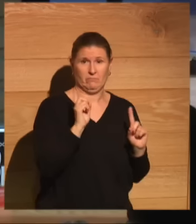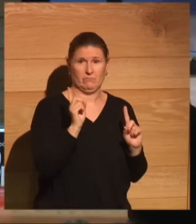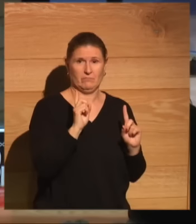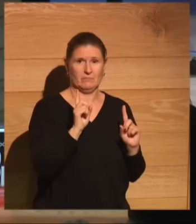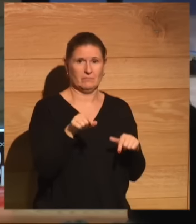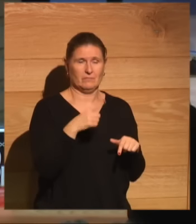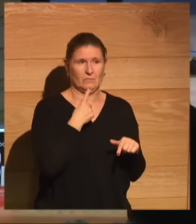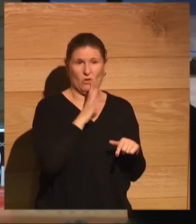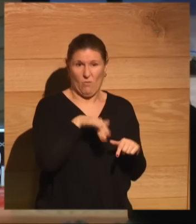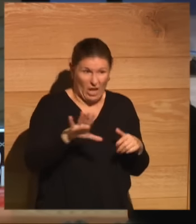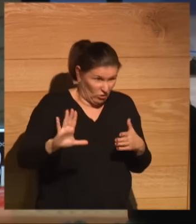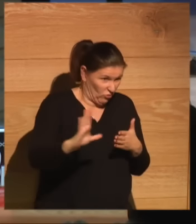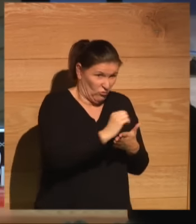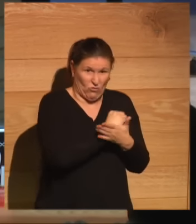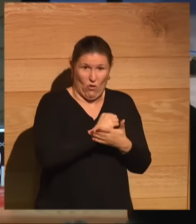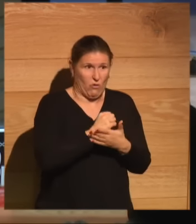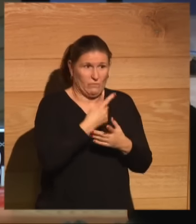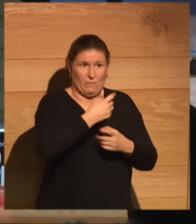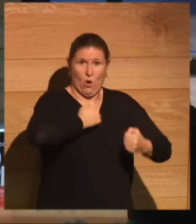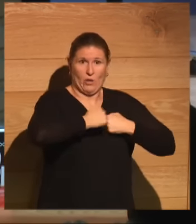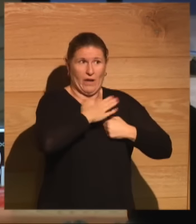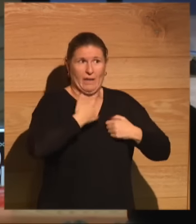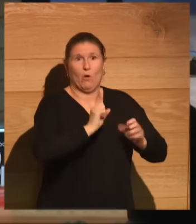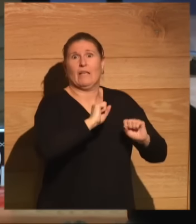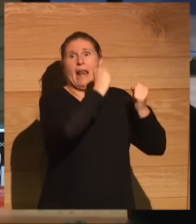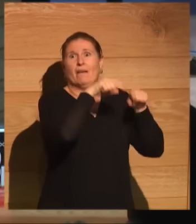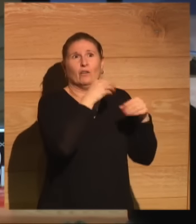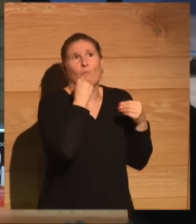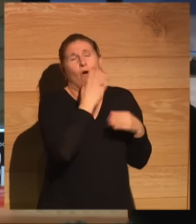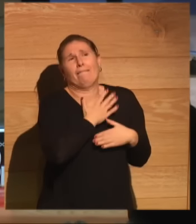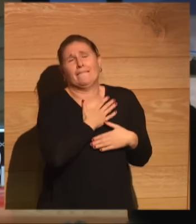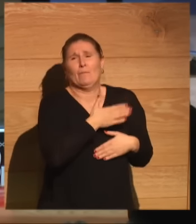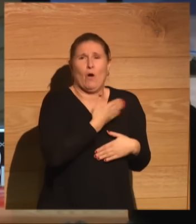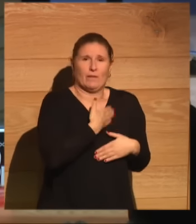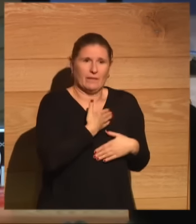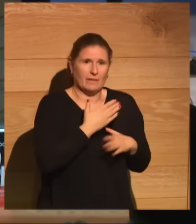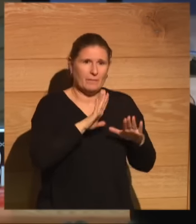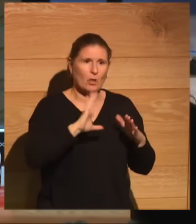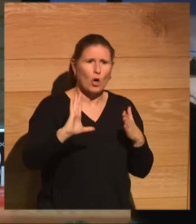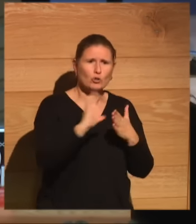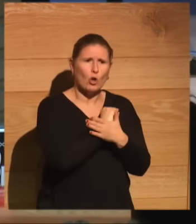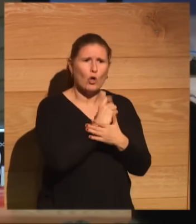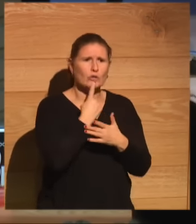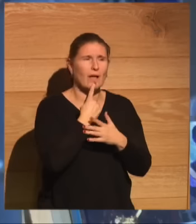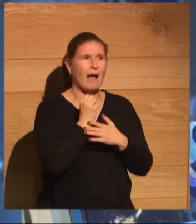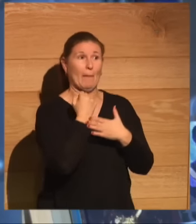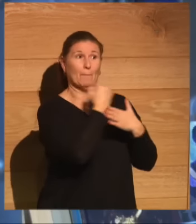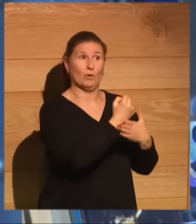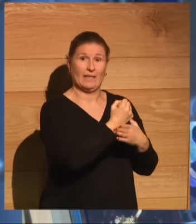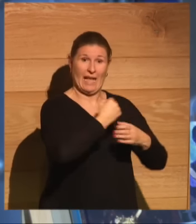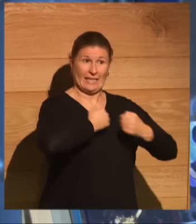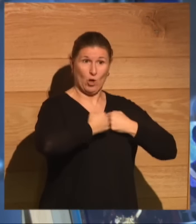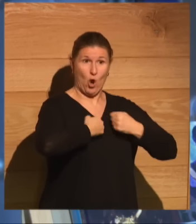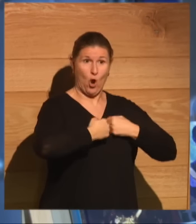moláis tanto, todos hemos querido salvar a King Kong. Todo el mundo va con King Kong. Ahora bien, no todo el mundo que va con King Kong